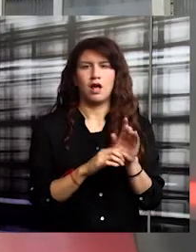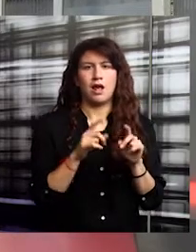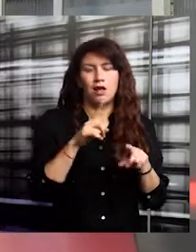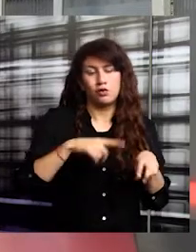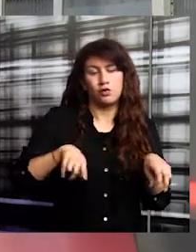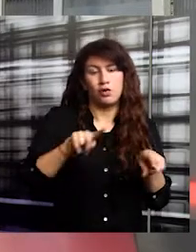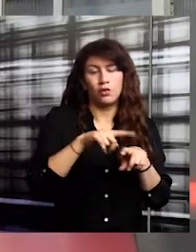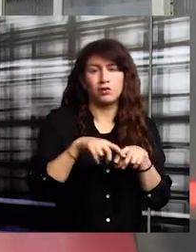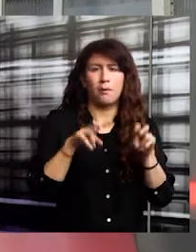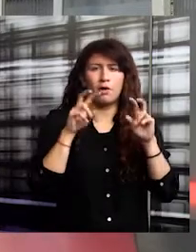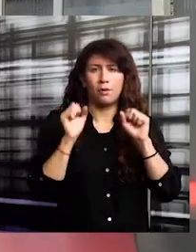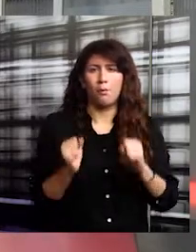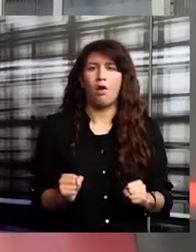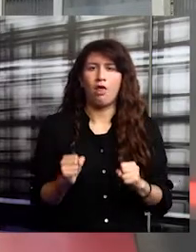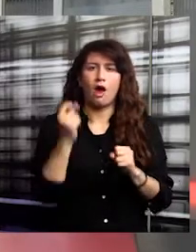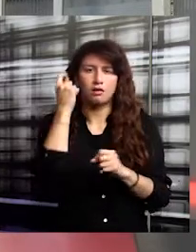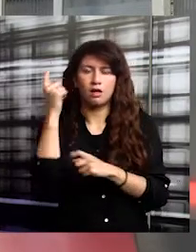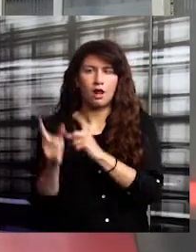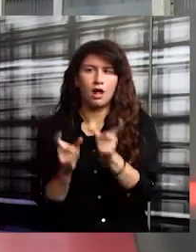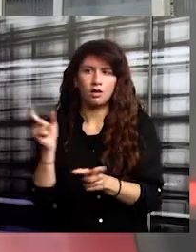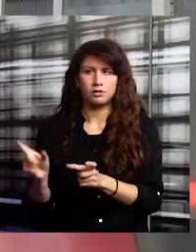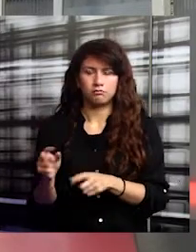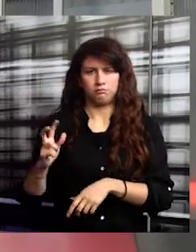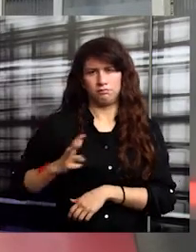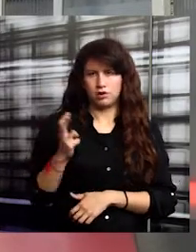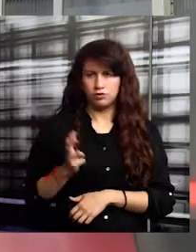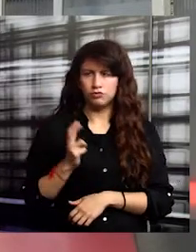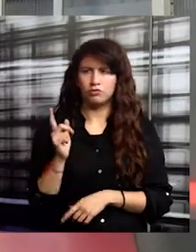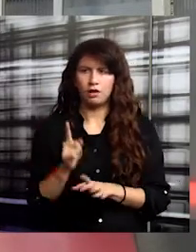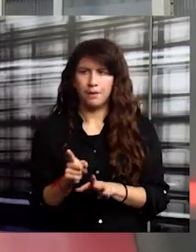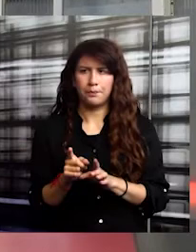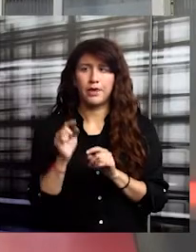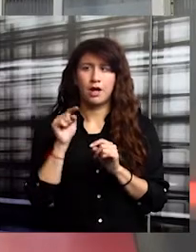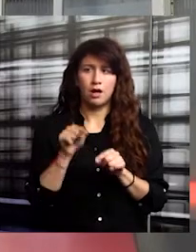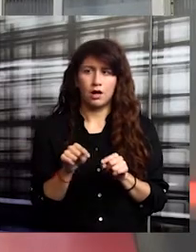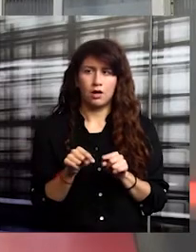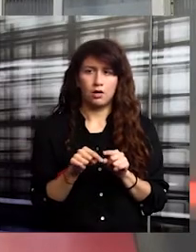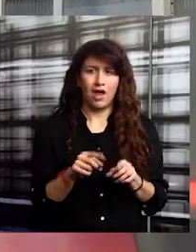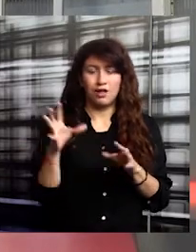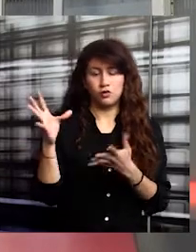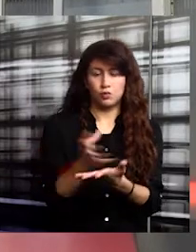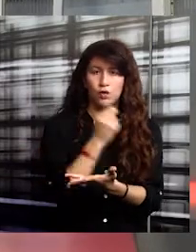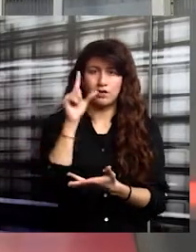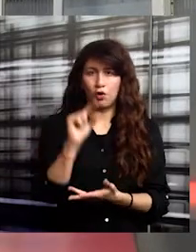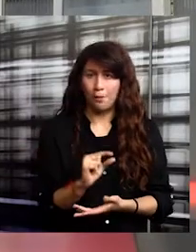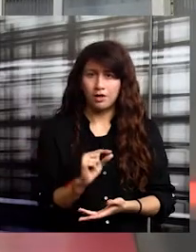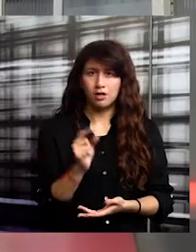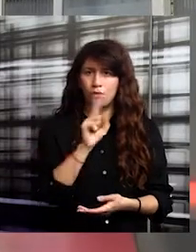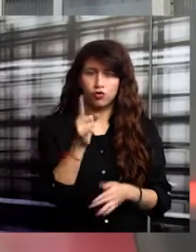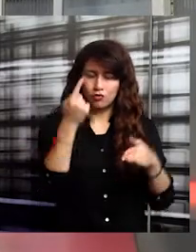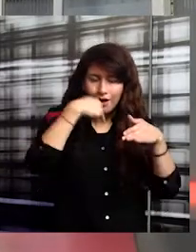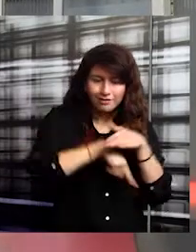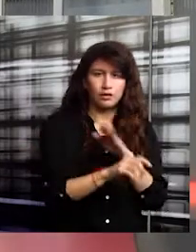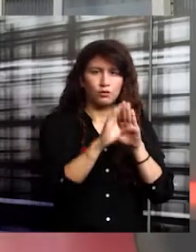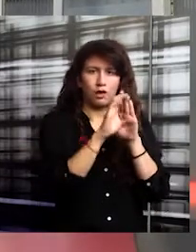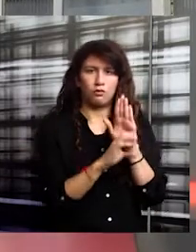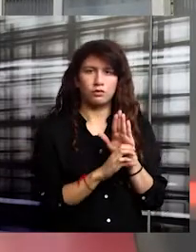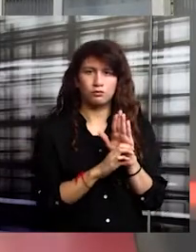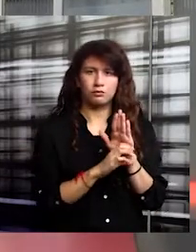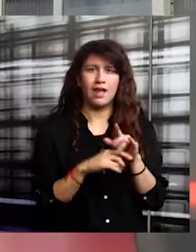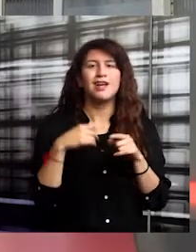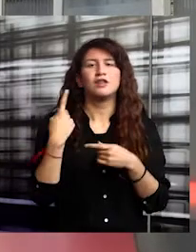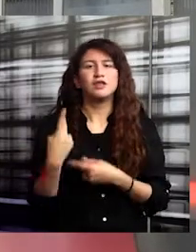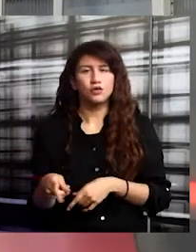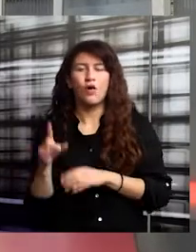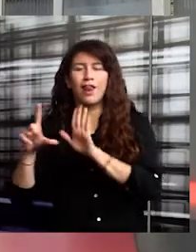que la gente lo entiende. Señor, señora, el sueldo mínimo no está establecido en la Constitución, sino